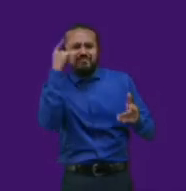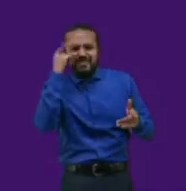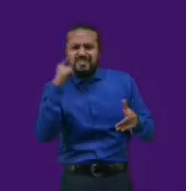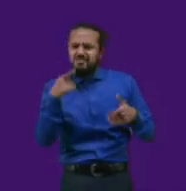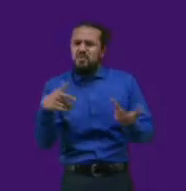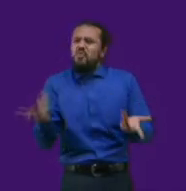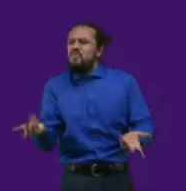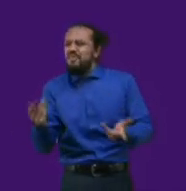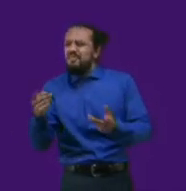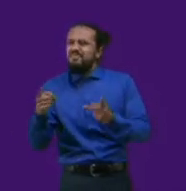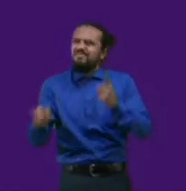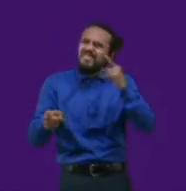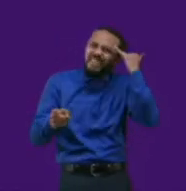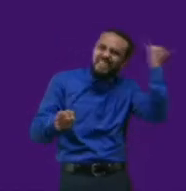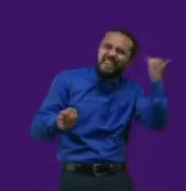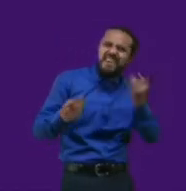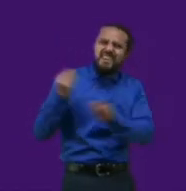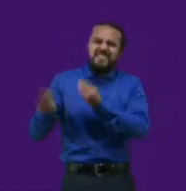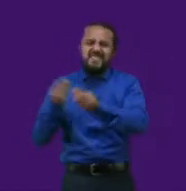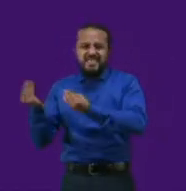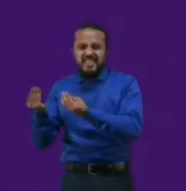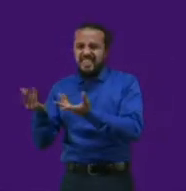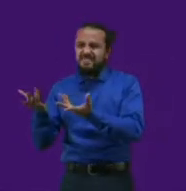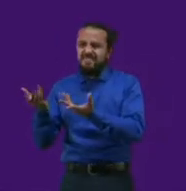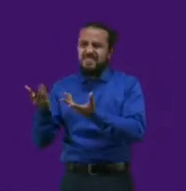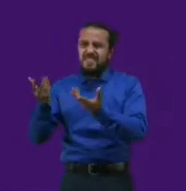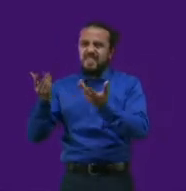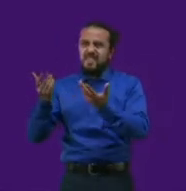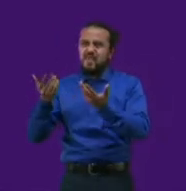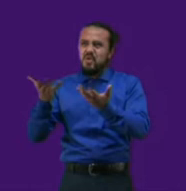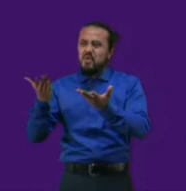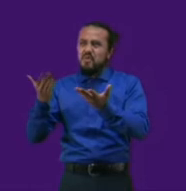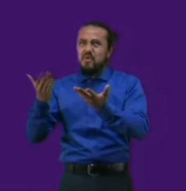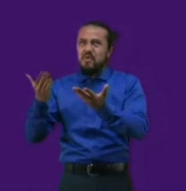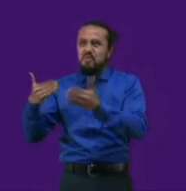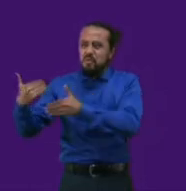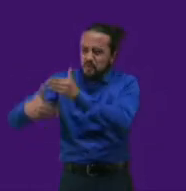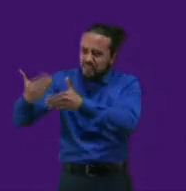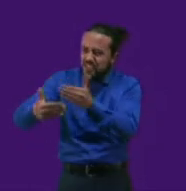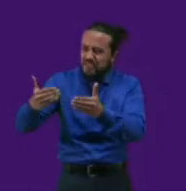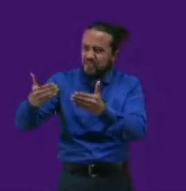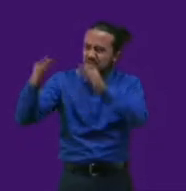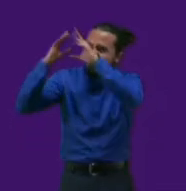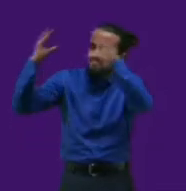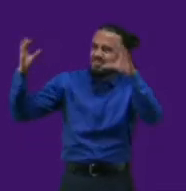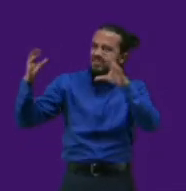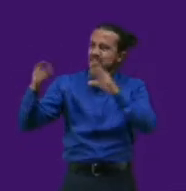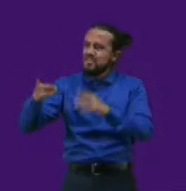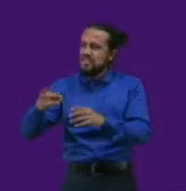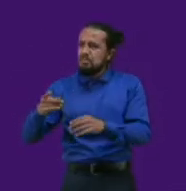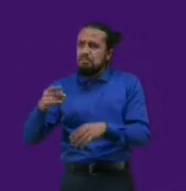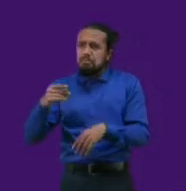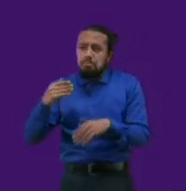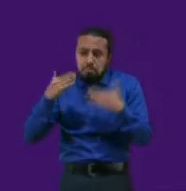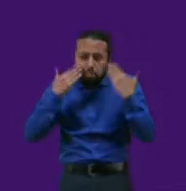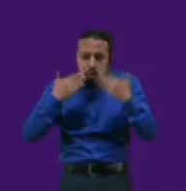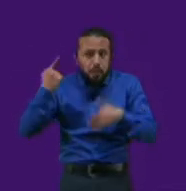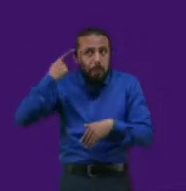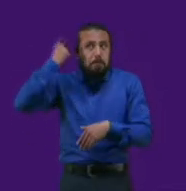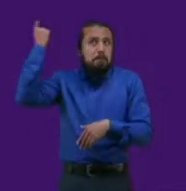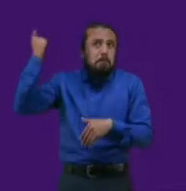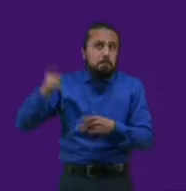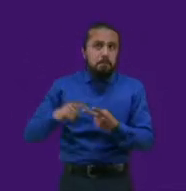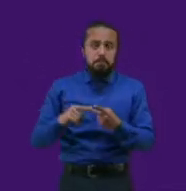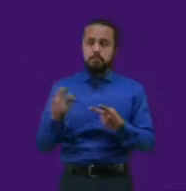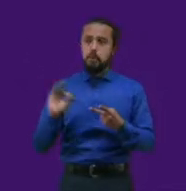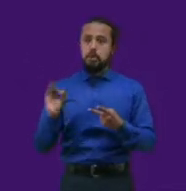cabeza? ¿Qué se te pasaba por la cabeza de dónde ibas a llegar? Uh-huh. ¿Era un experimento? ¿Era simplemente